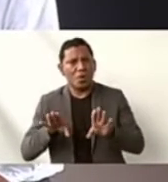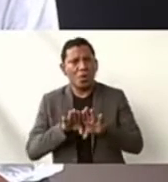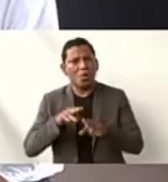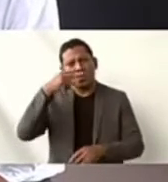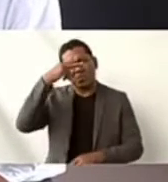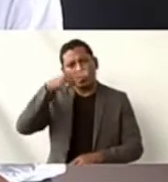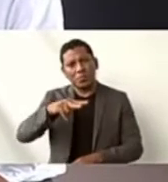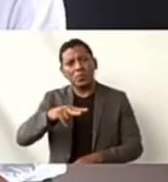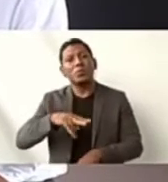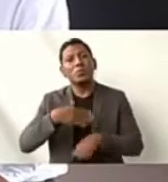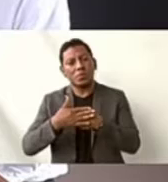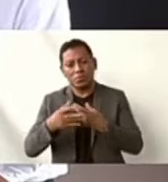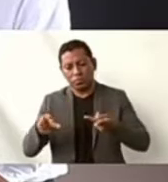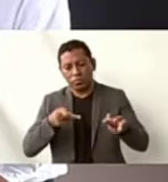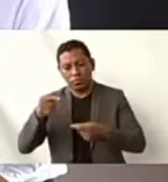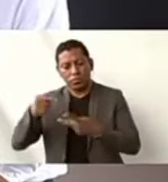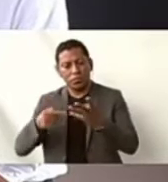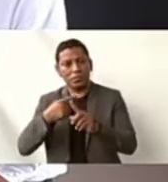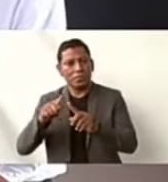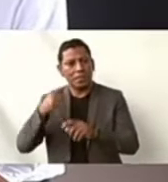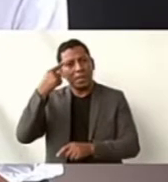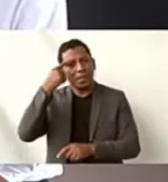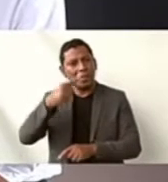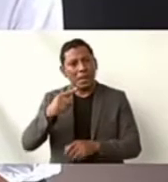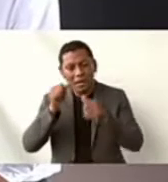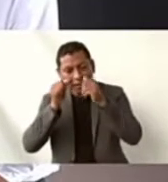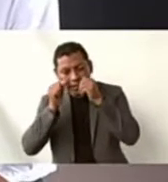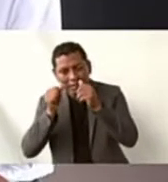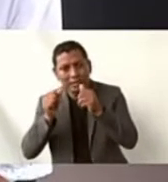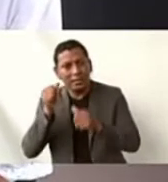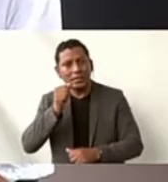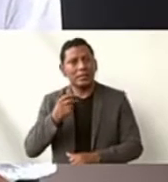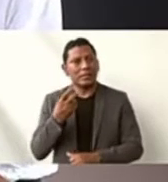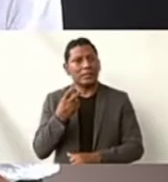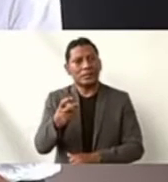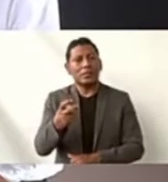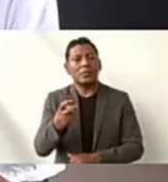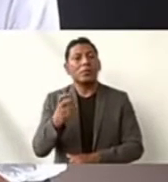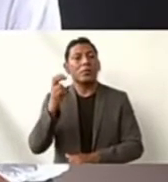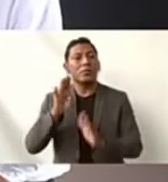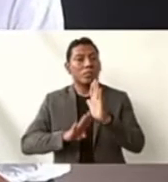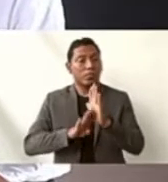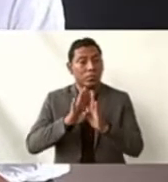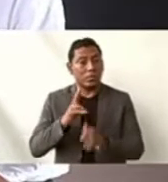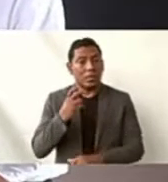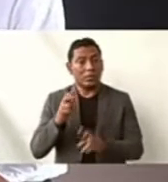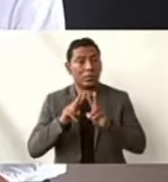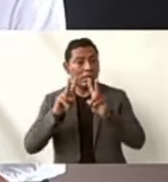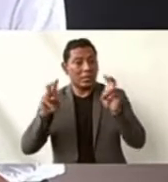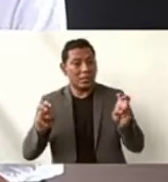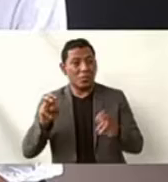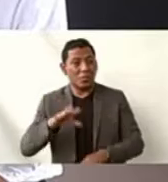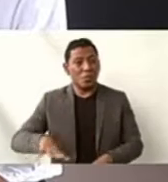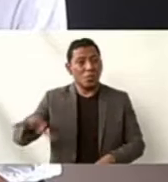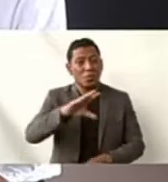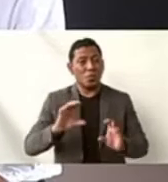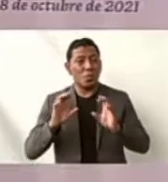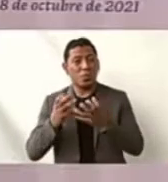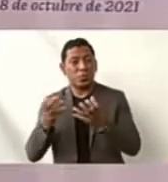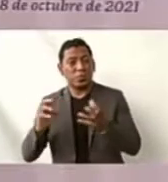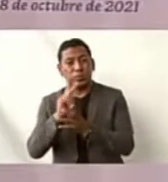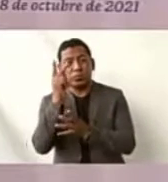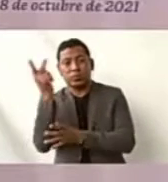va a hacer sus contribuciones pedazo de atención ilusión y el tener éxito selecto en el tema de la reforestación podría